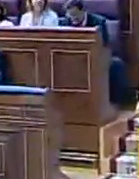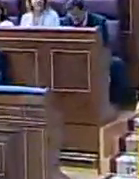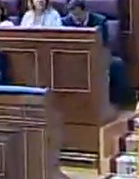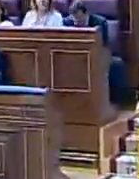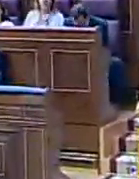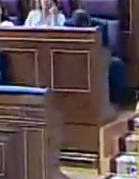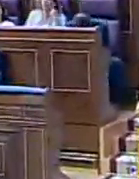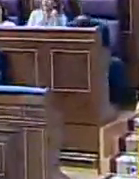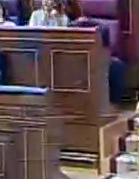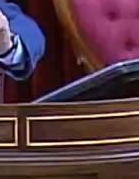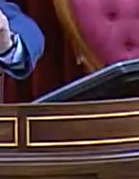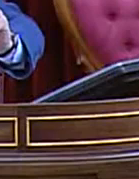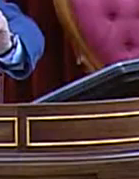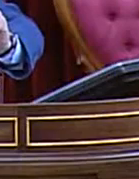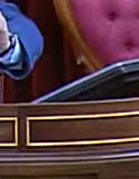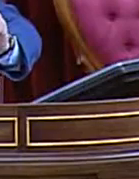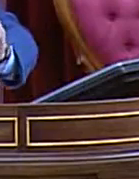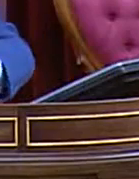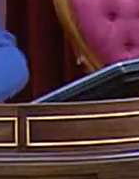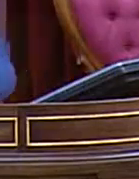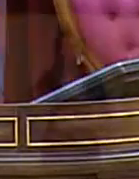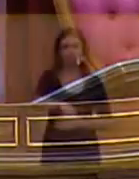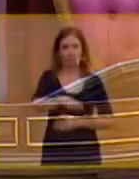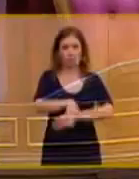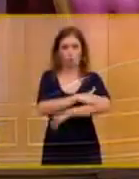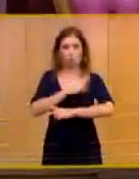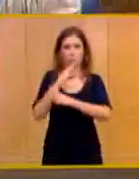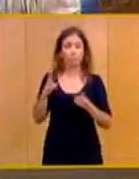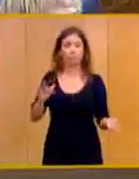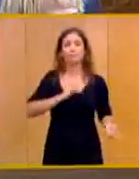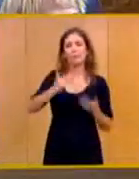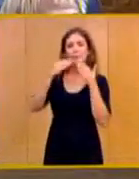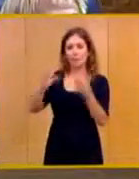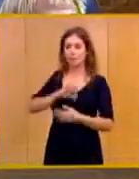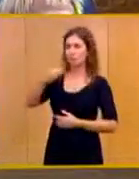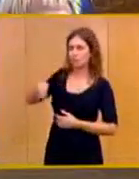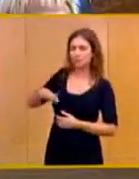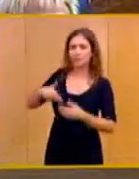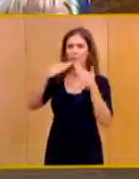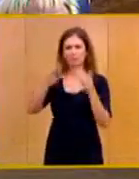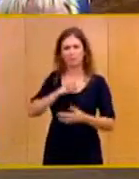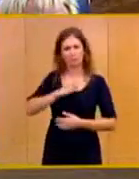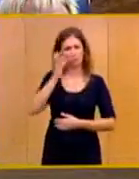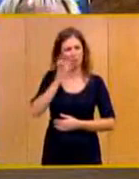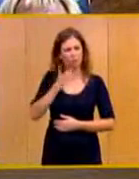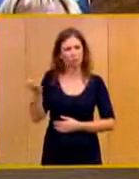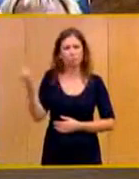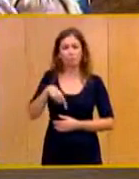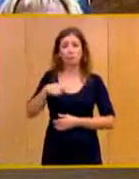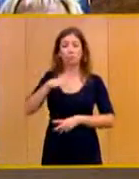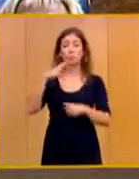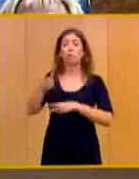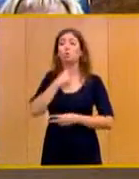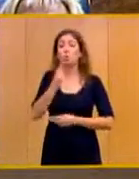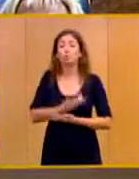Tiene la palabra el presidente del Gobierno. Sí, gracias, señor presidente. Señor Rajoy, ya sé que no le ha gustado la réplica, pero ¿qué le vamos a